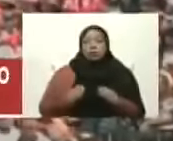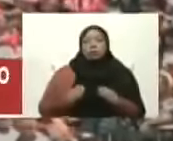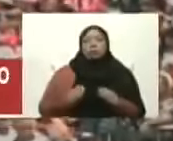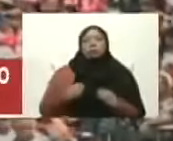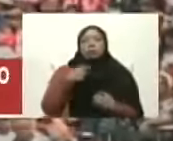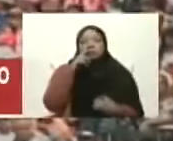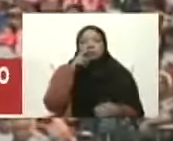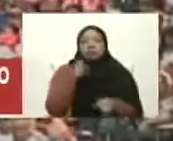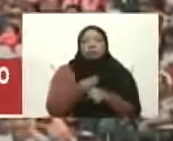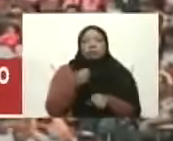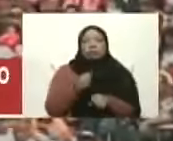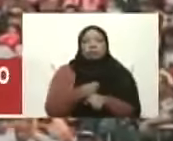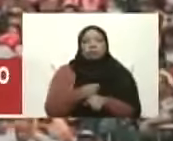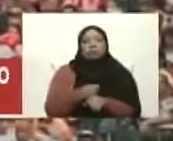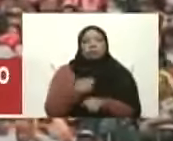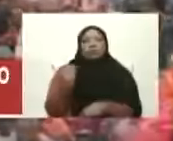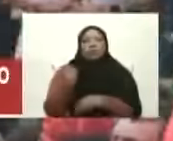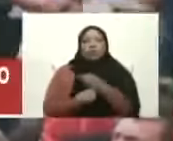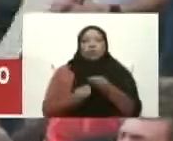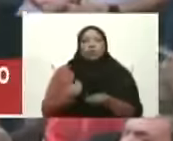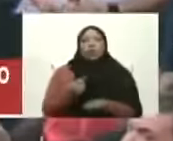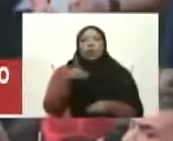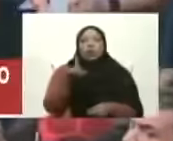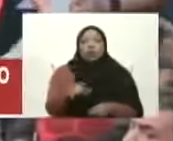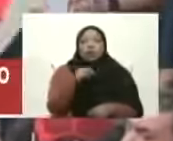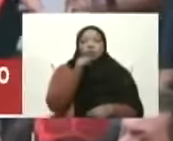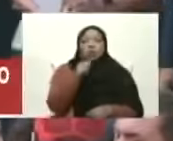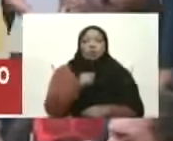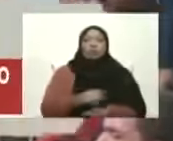merecemos. Y tengo que decirles algo,